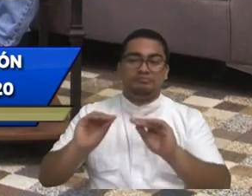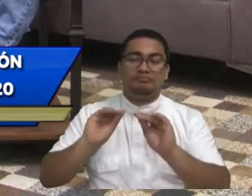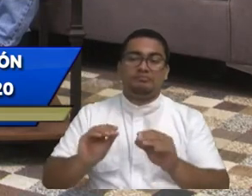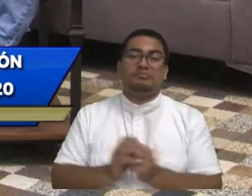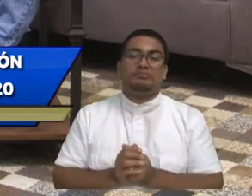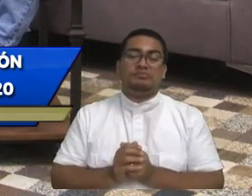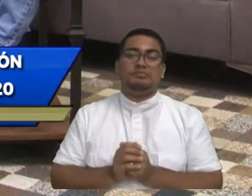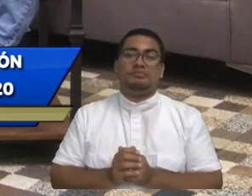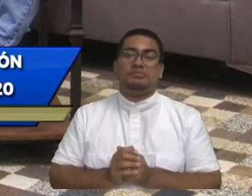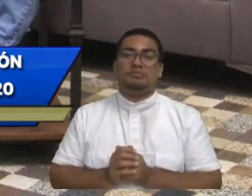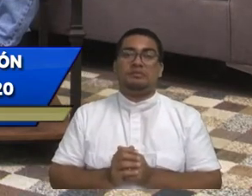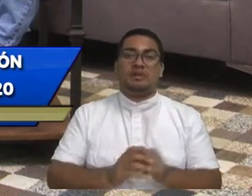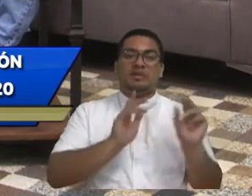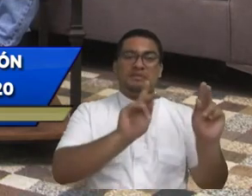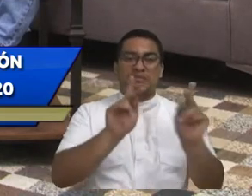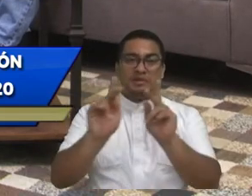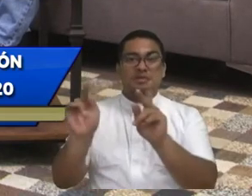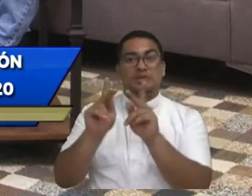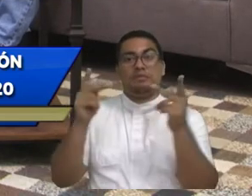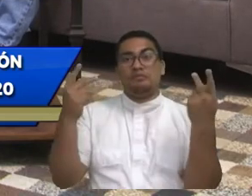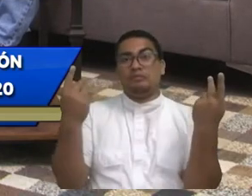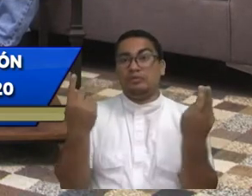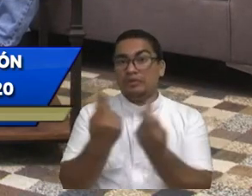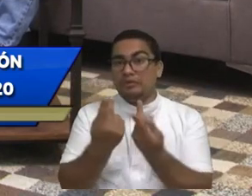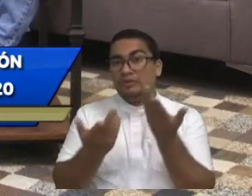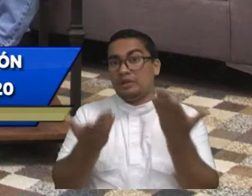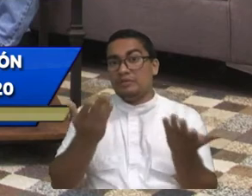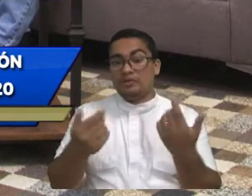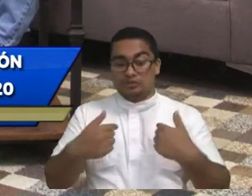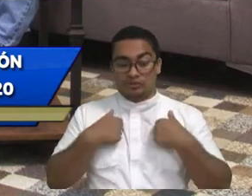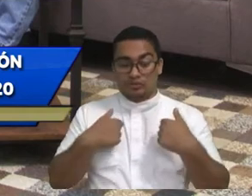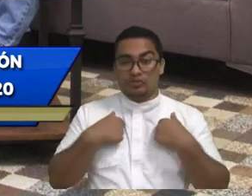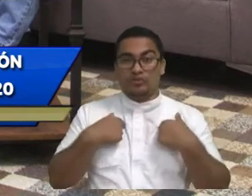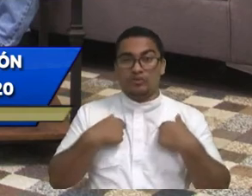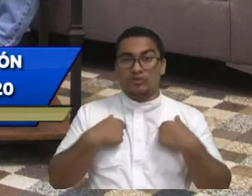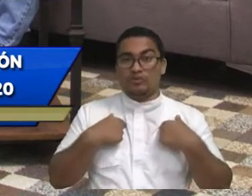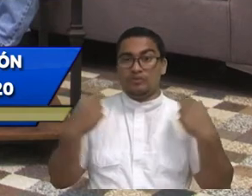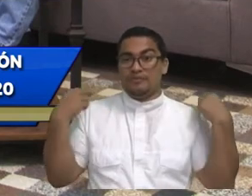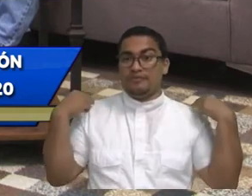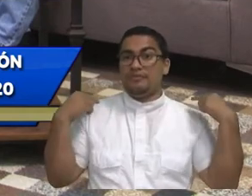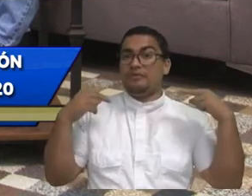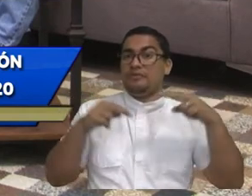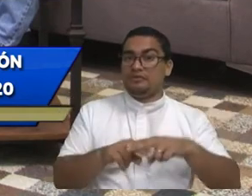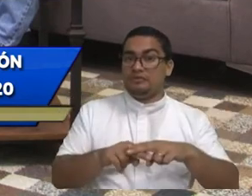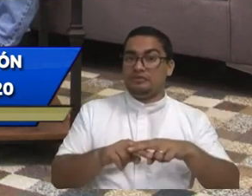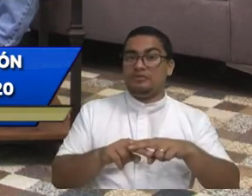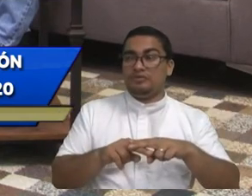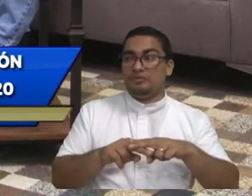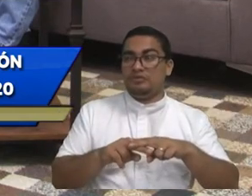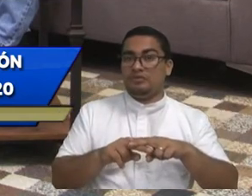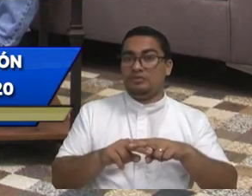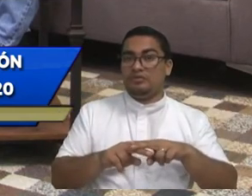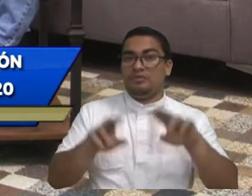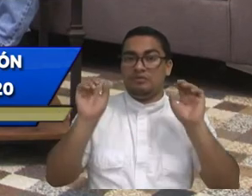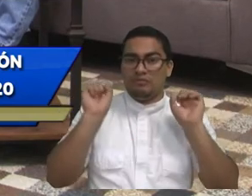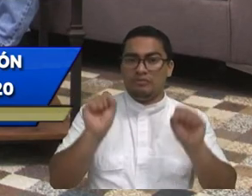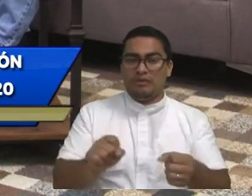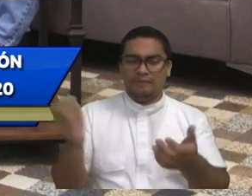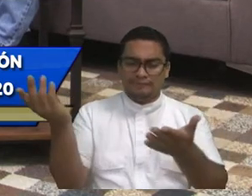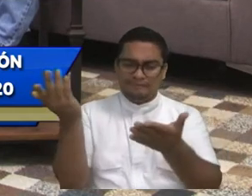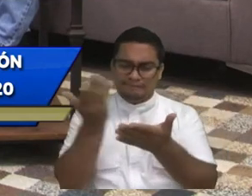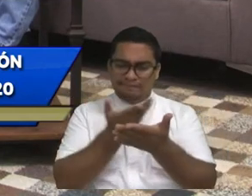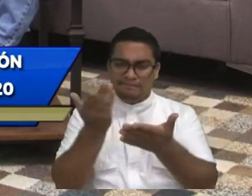que la población en general pues si vos tenés una profesión sin poder estudiar un técnico especialista en docencia